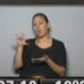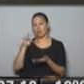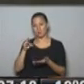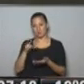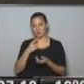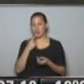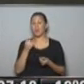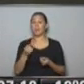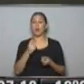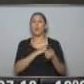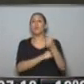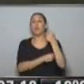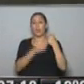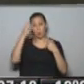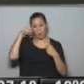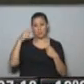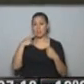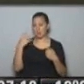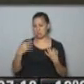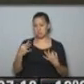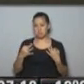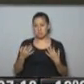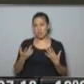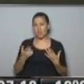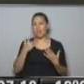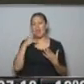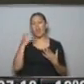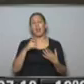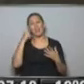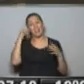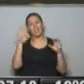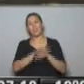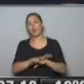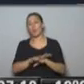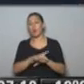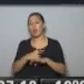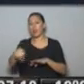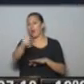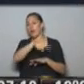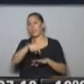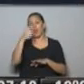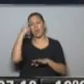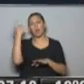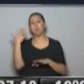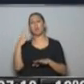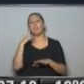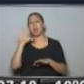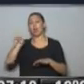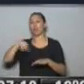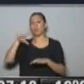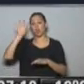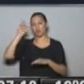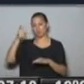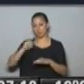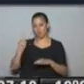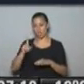Poder Judicial lo va a tomar bien. Me parece que hay una visión equivocada de cuál es la reacción del Poder Judicial. Por supuesto,